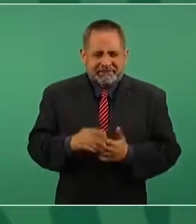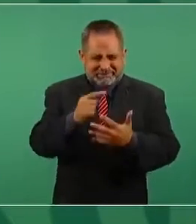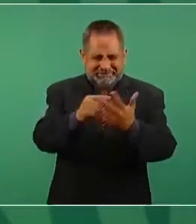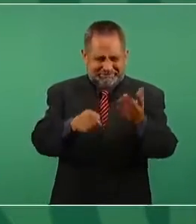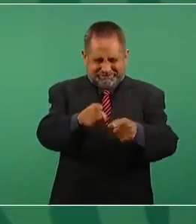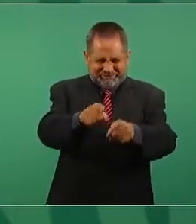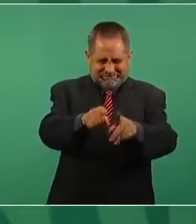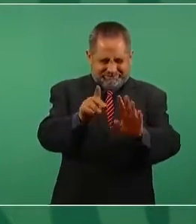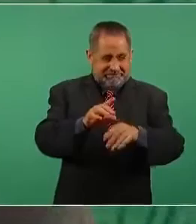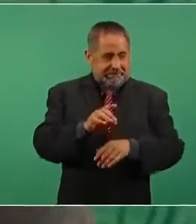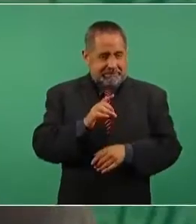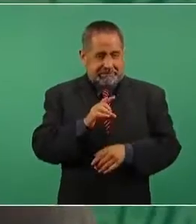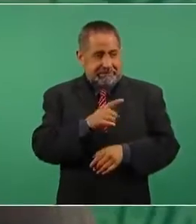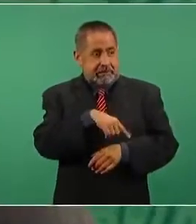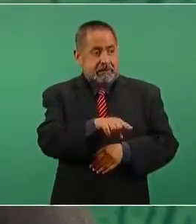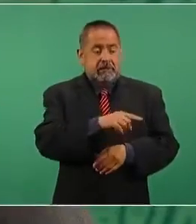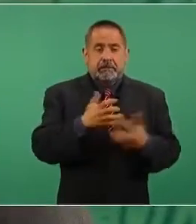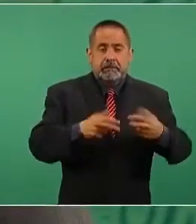eso.